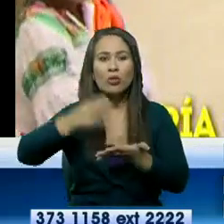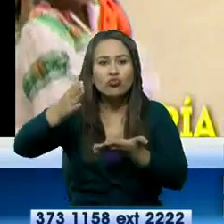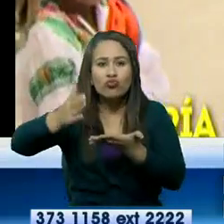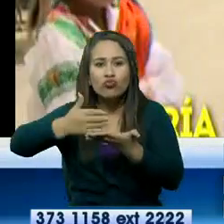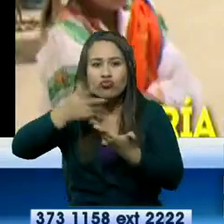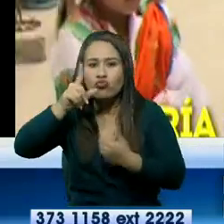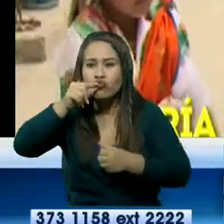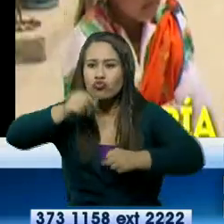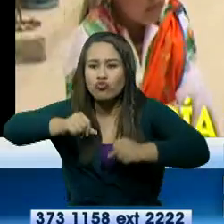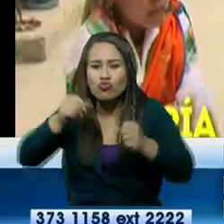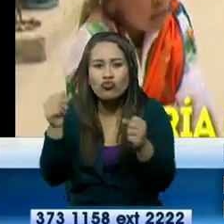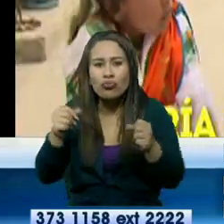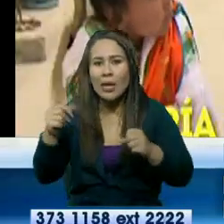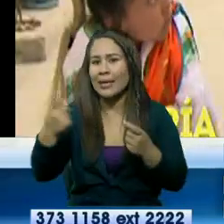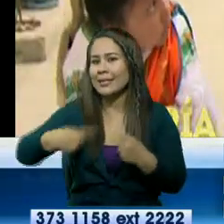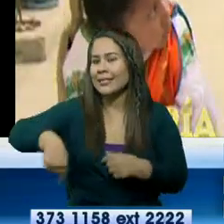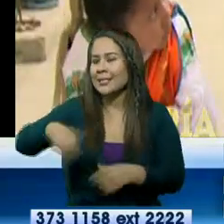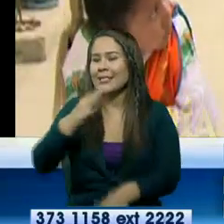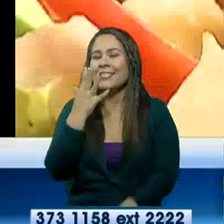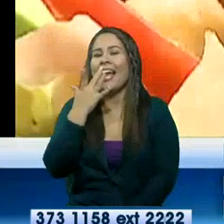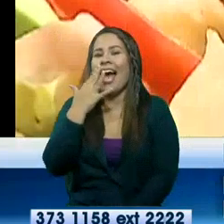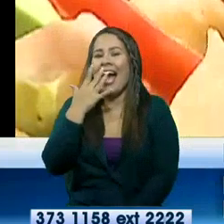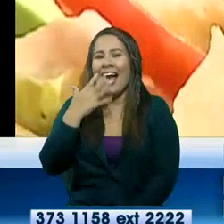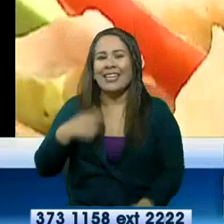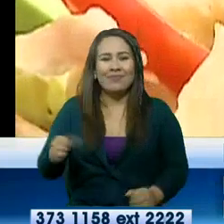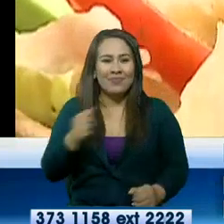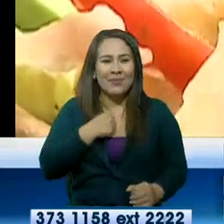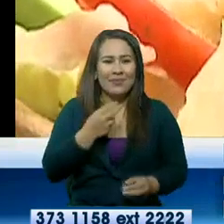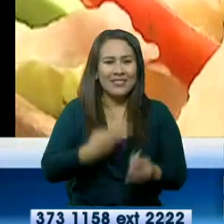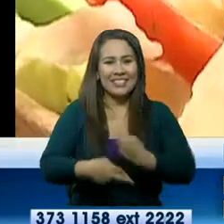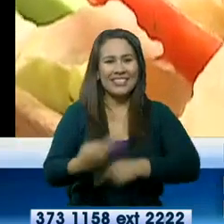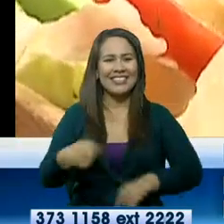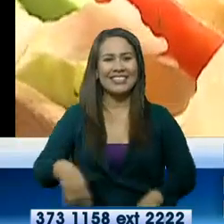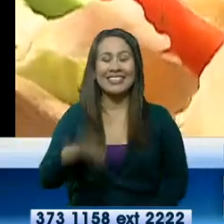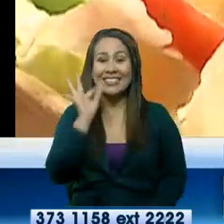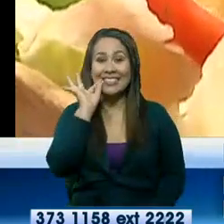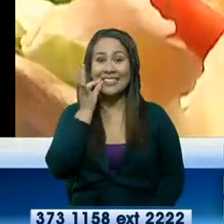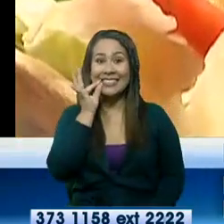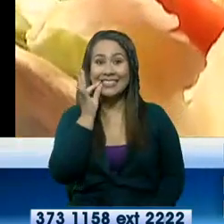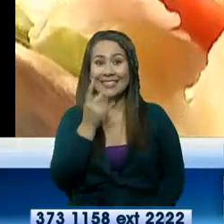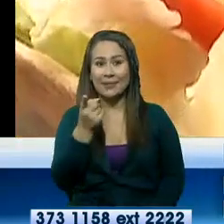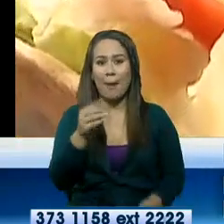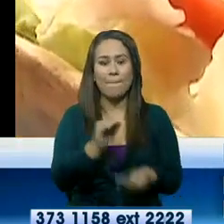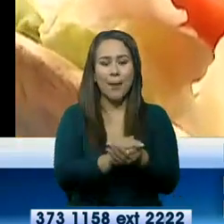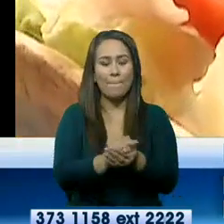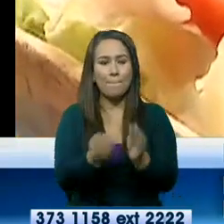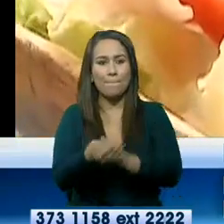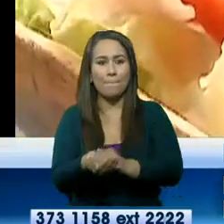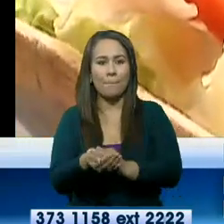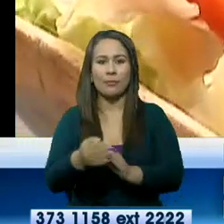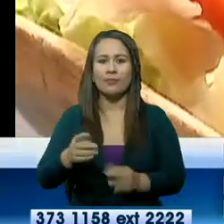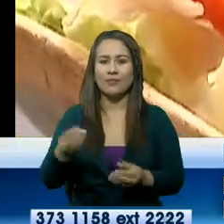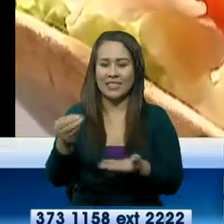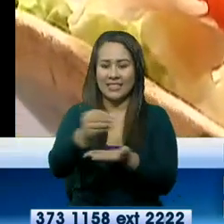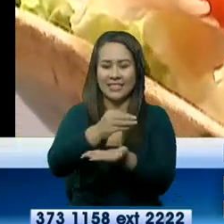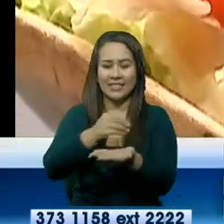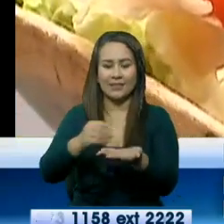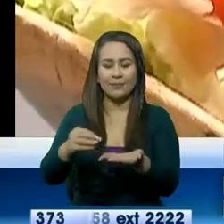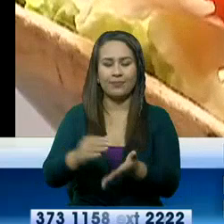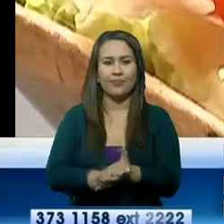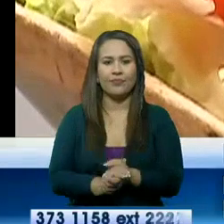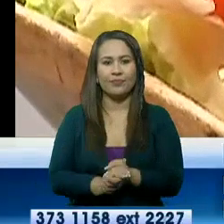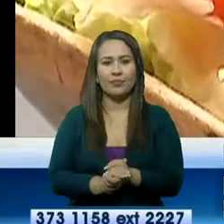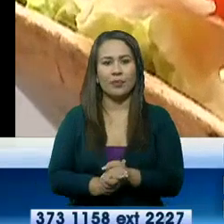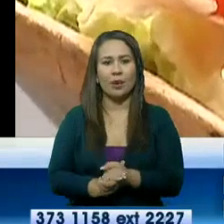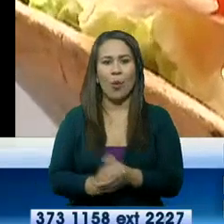de cuy. ¿Esos son los platos típicos? Son lo propio que vendo aquí. Está las papitas, está la salsa,